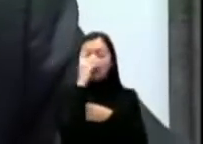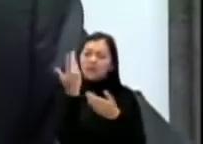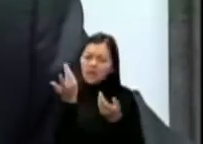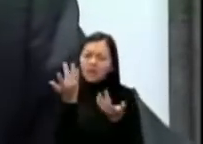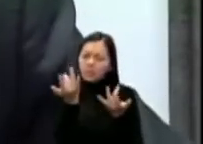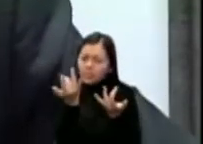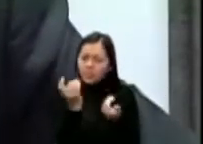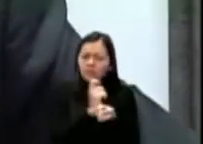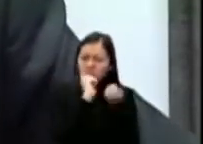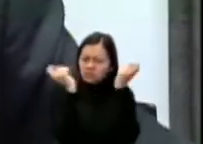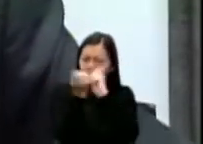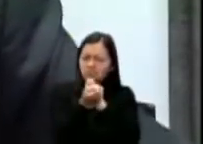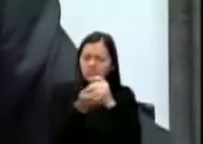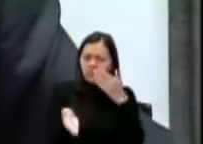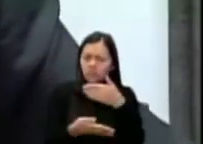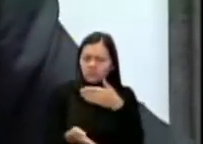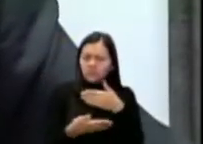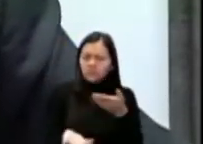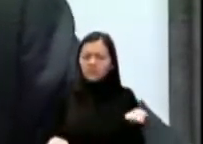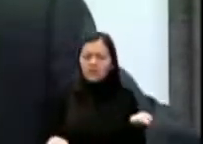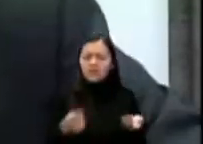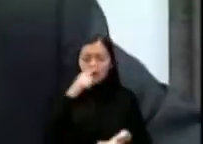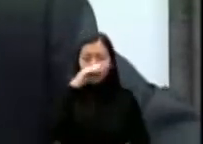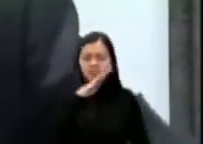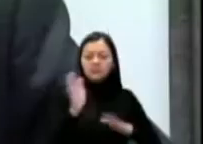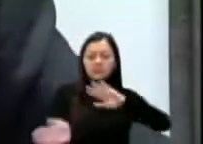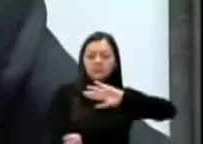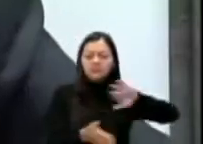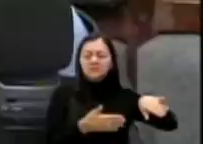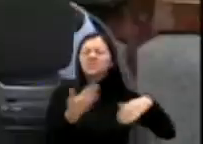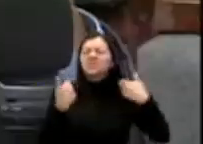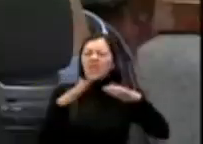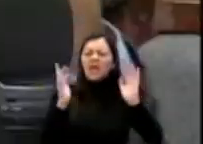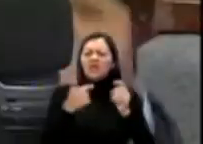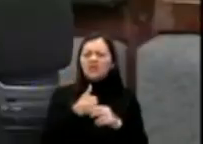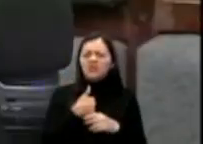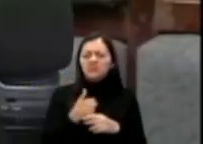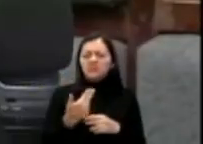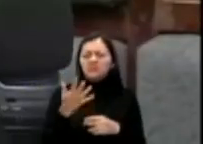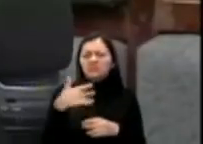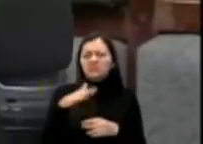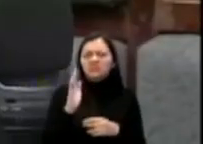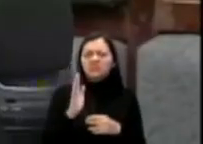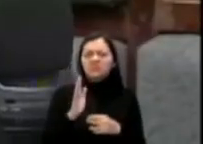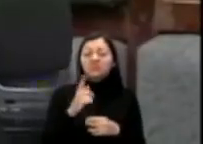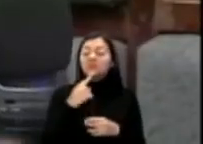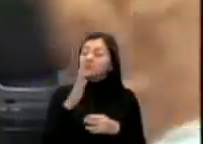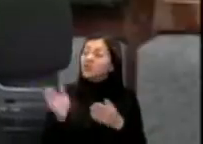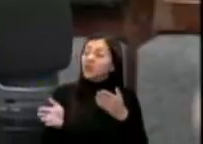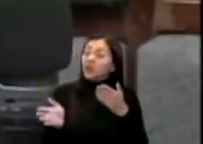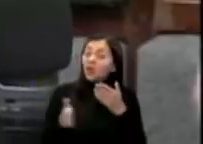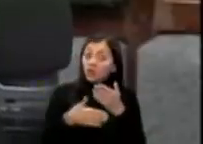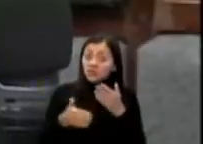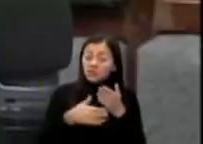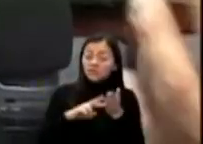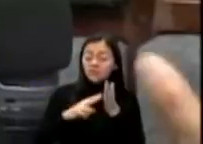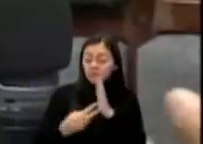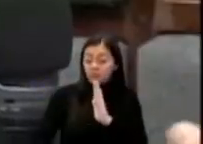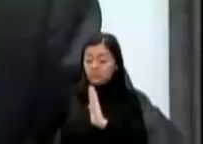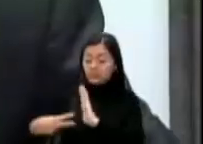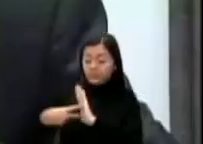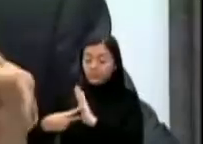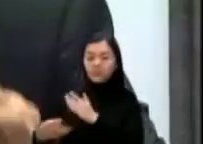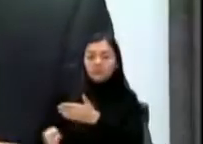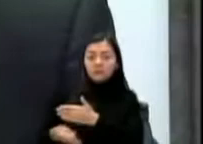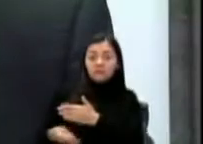cambiar su cocina de gas por la cocina de acción yo ya lo hice hace cocinando prácticamente con agua del estado regional con agua